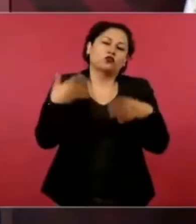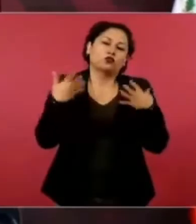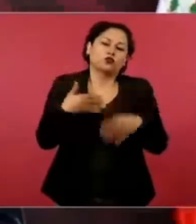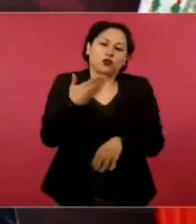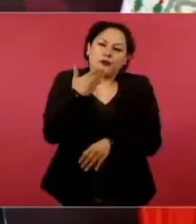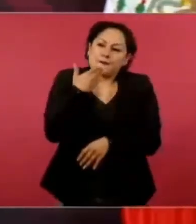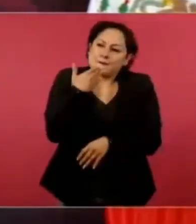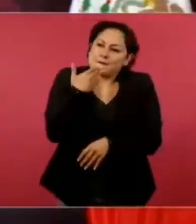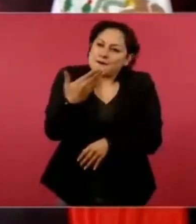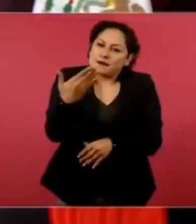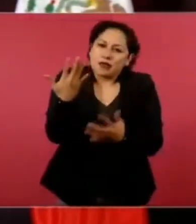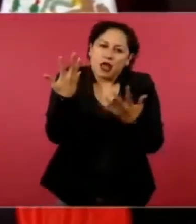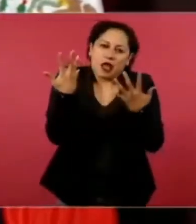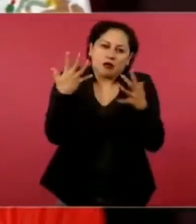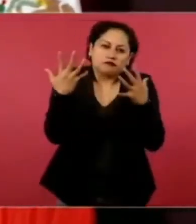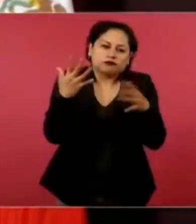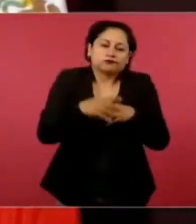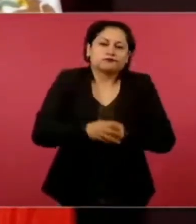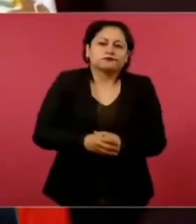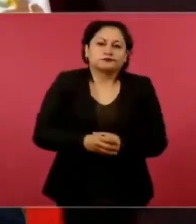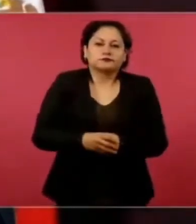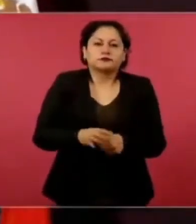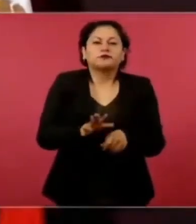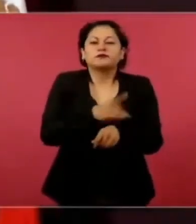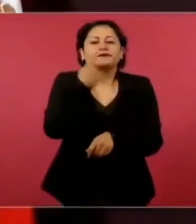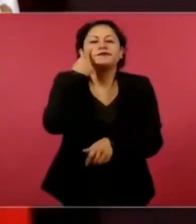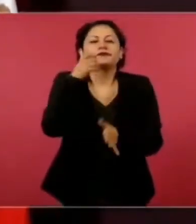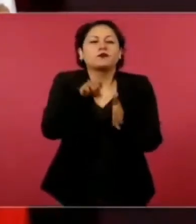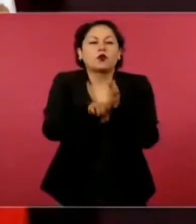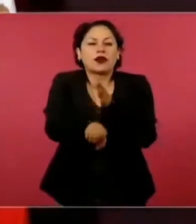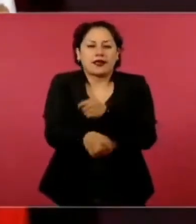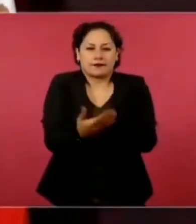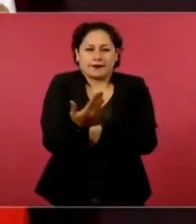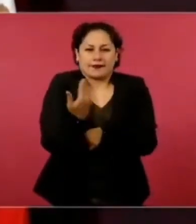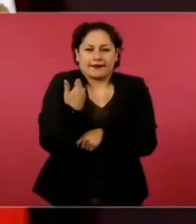veíamos los apagones.